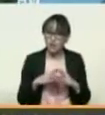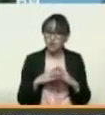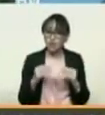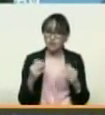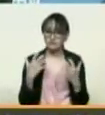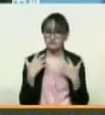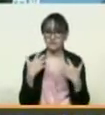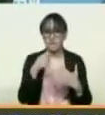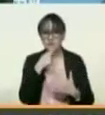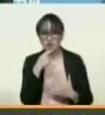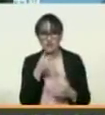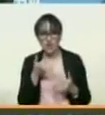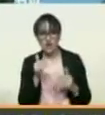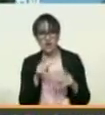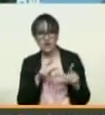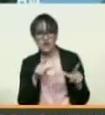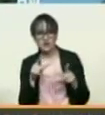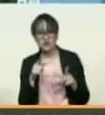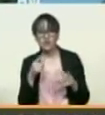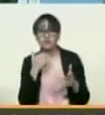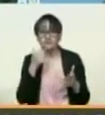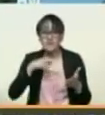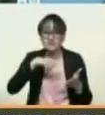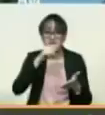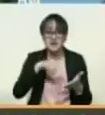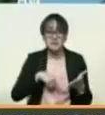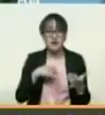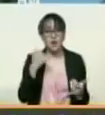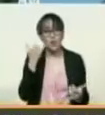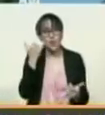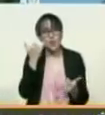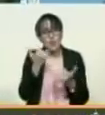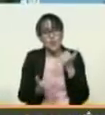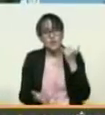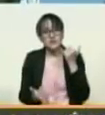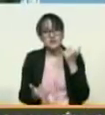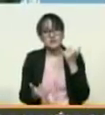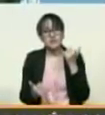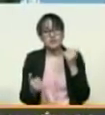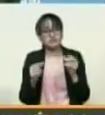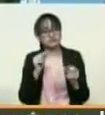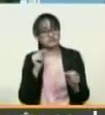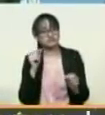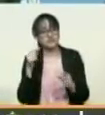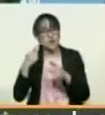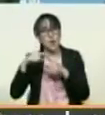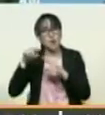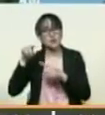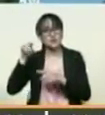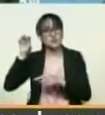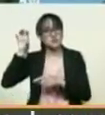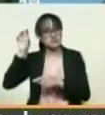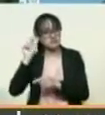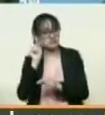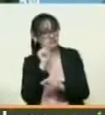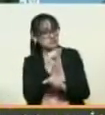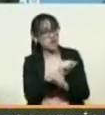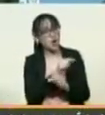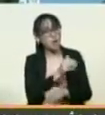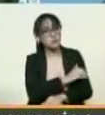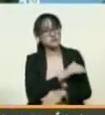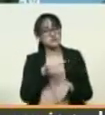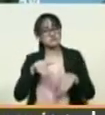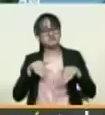cámaras y micrófonos para la firma, bueno, finalmente alguna instrucción logró que la oposición